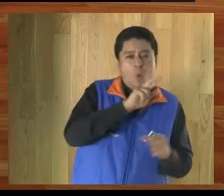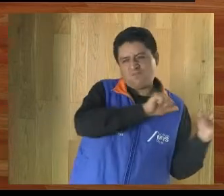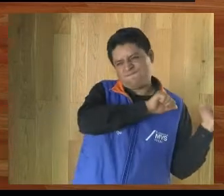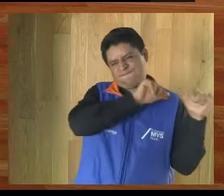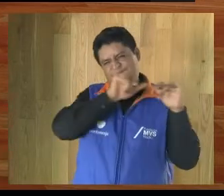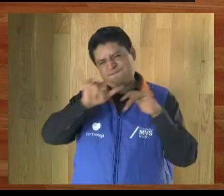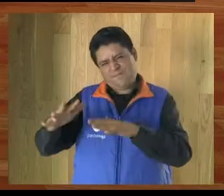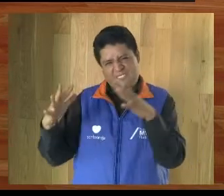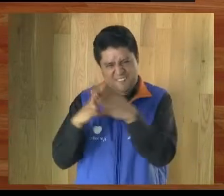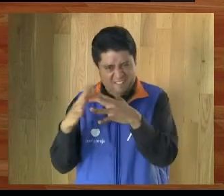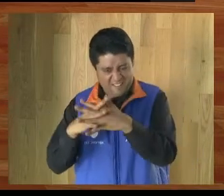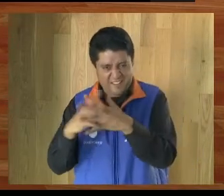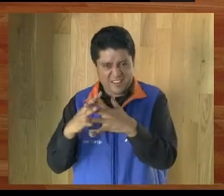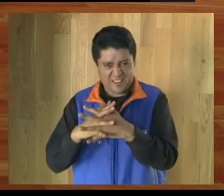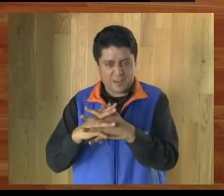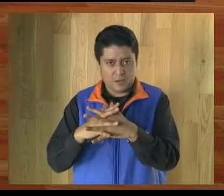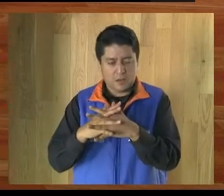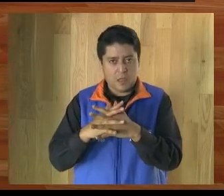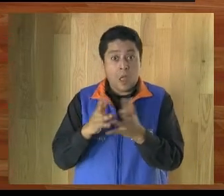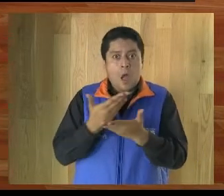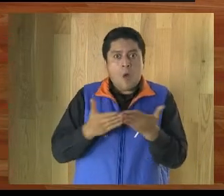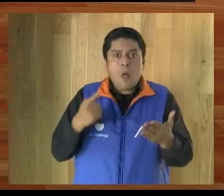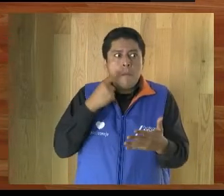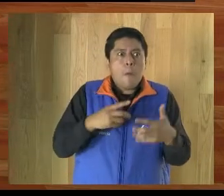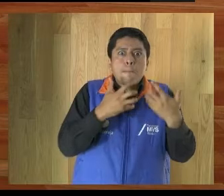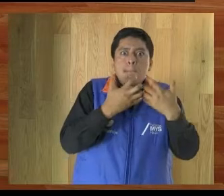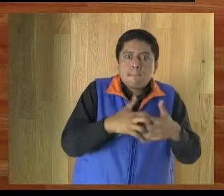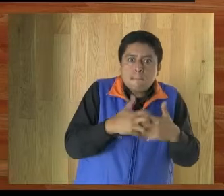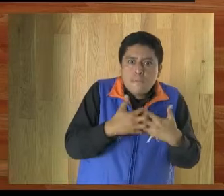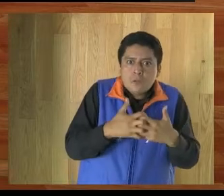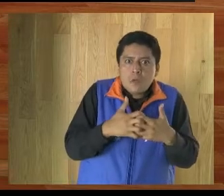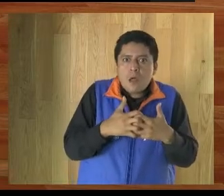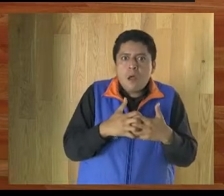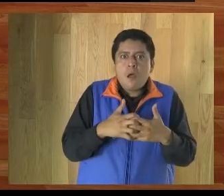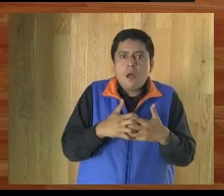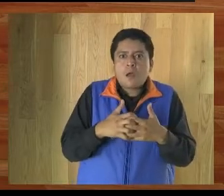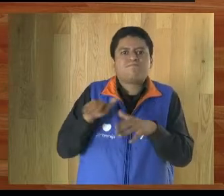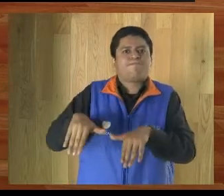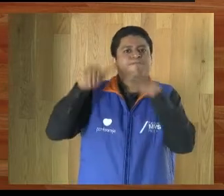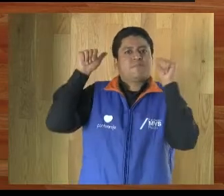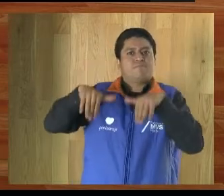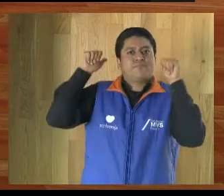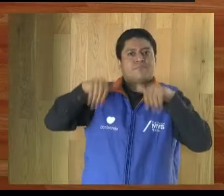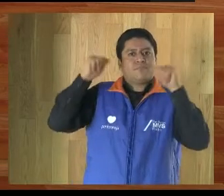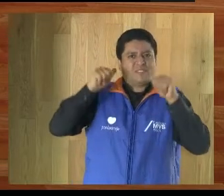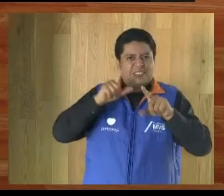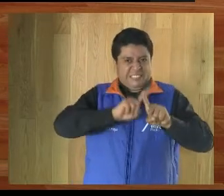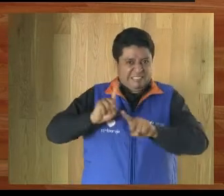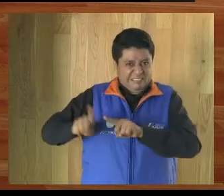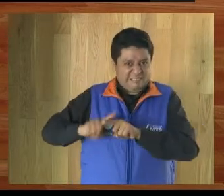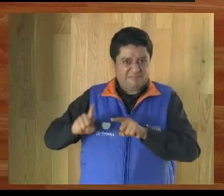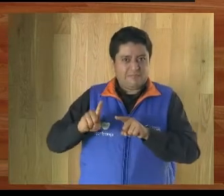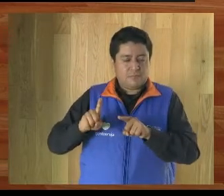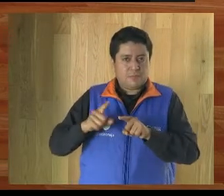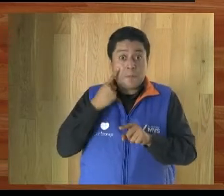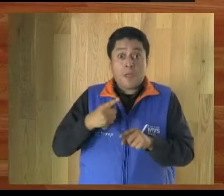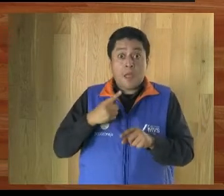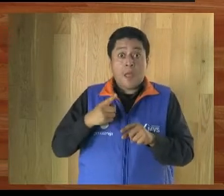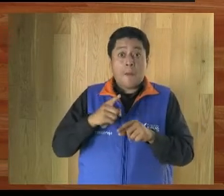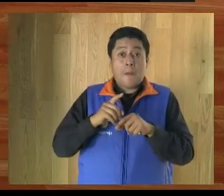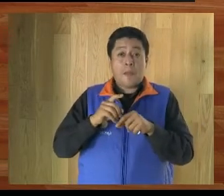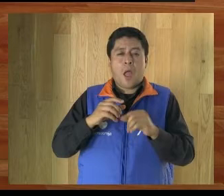empresas inéditos hace unos años, ¿no? McDonald's acaba de anunciar que